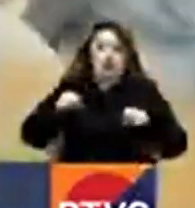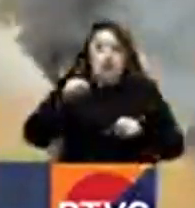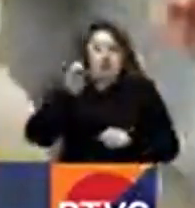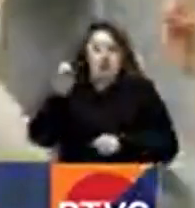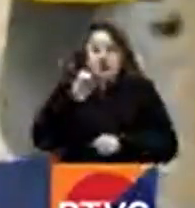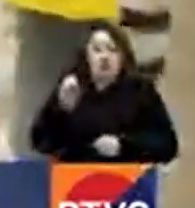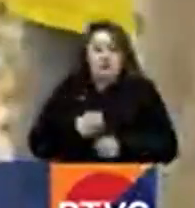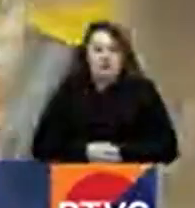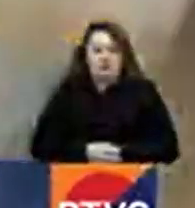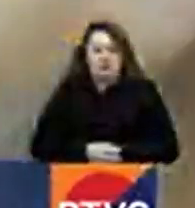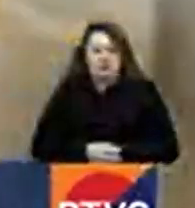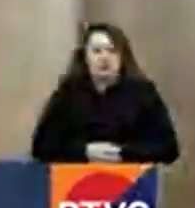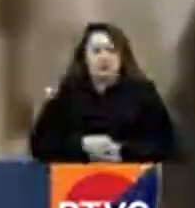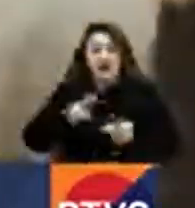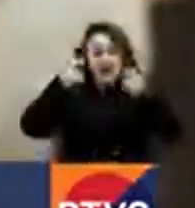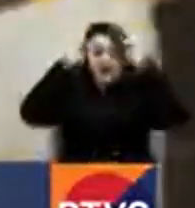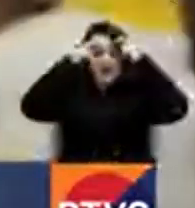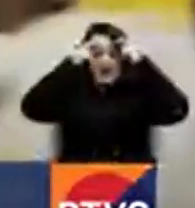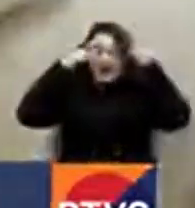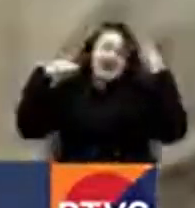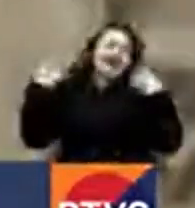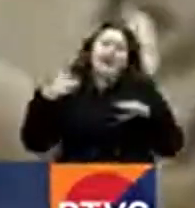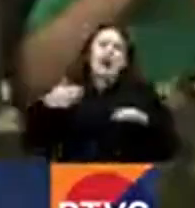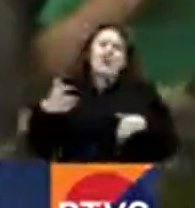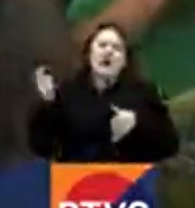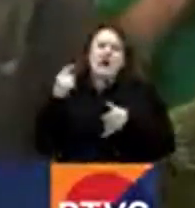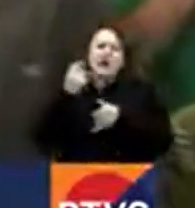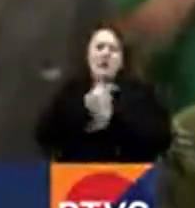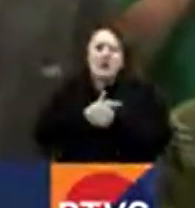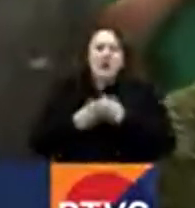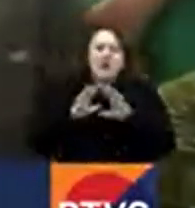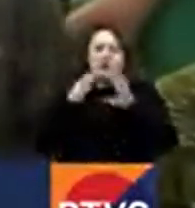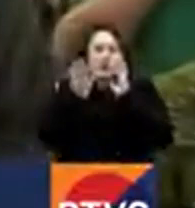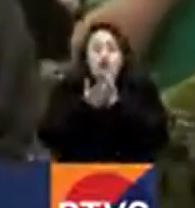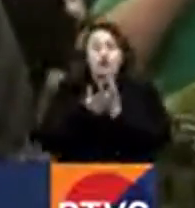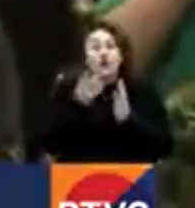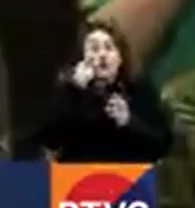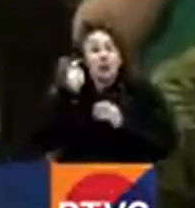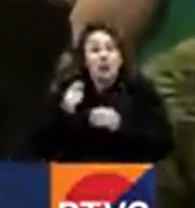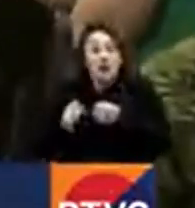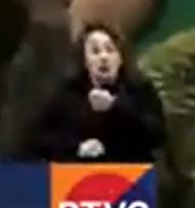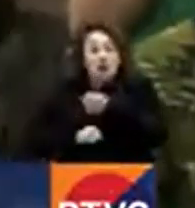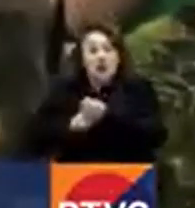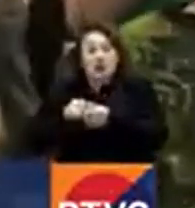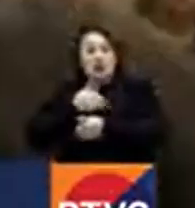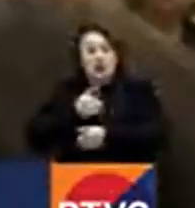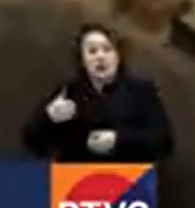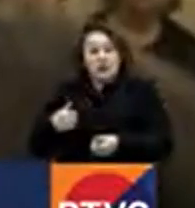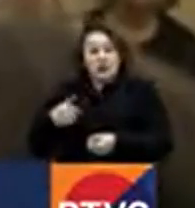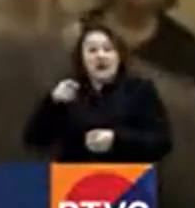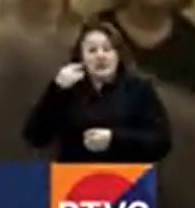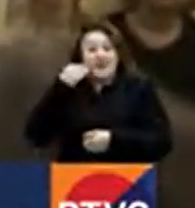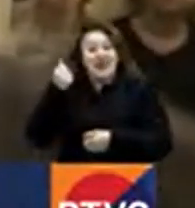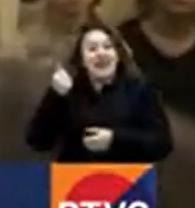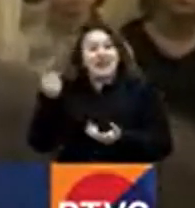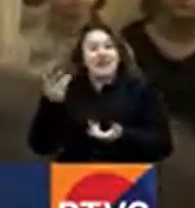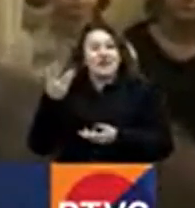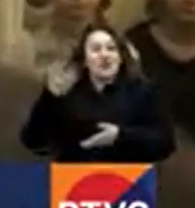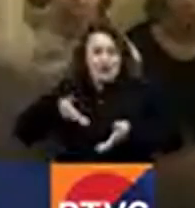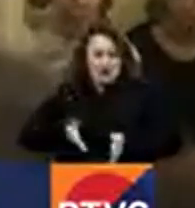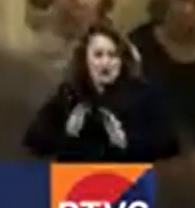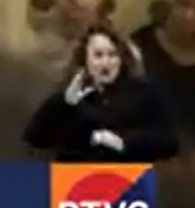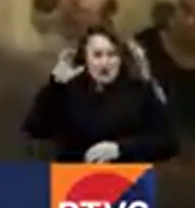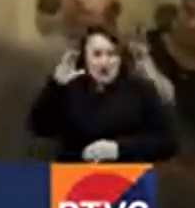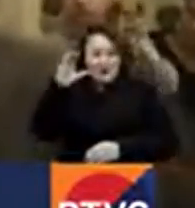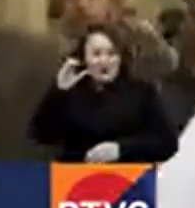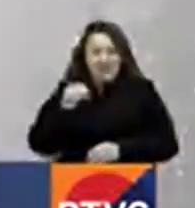Una reina trotamundos viajó a Polonia para ayudar a ucranianos que huyeron de la guerra. La soberana es colombiana. Crónica